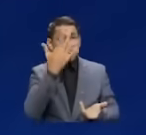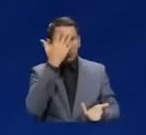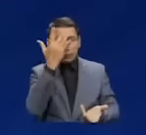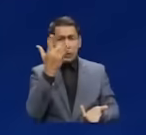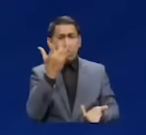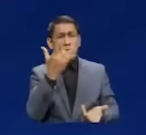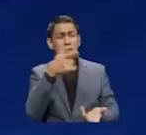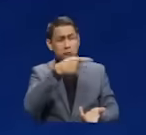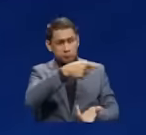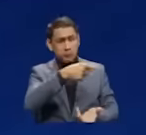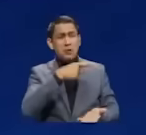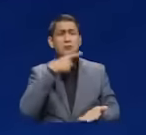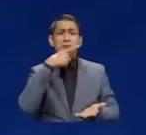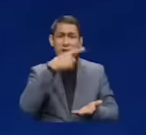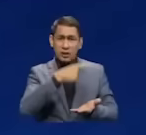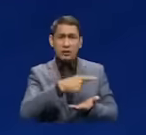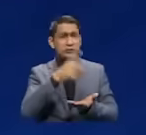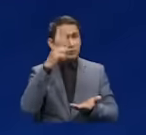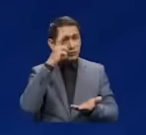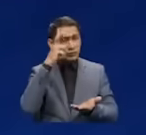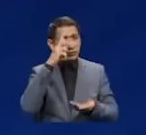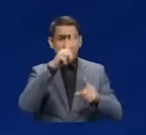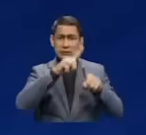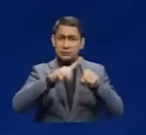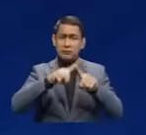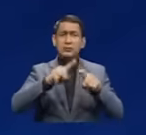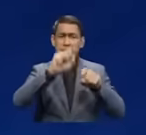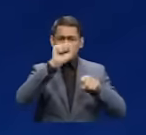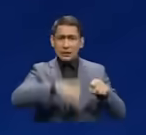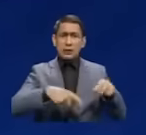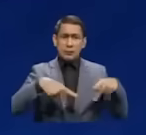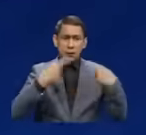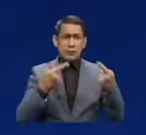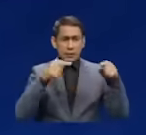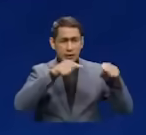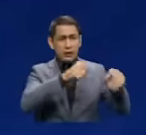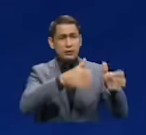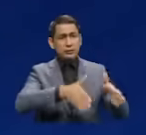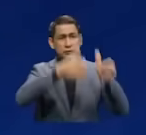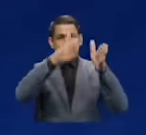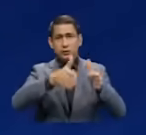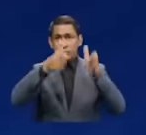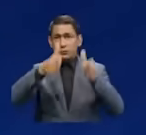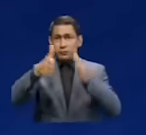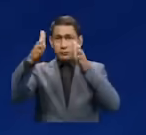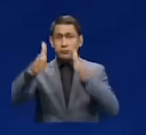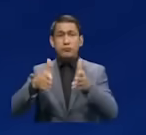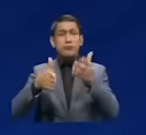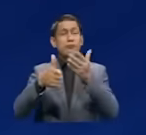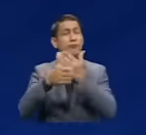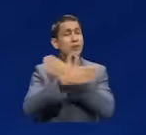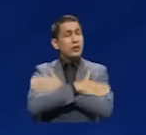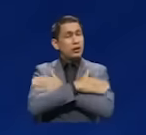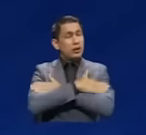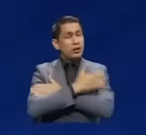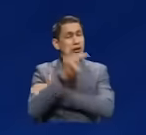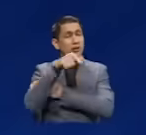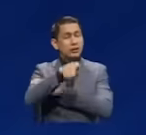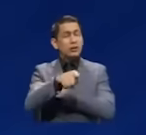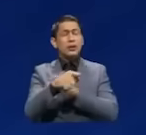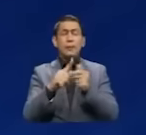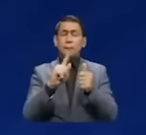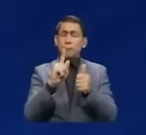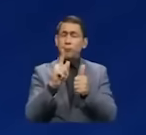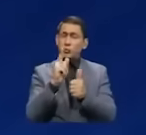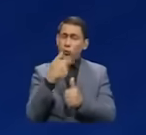otro dentro de las casas colectivas. Así es, José, un fuerte abrazo también a la distancia. Y a mí lo que me preocupa es justamente lo que